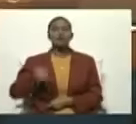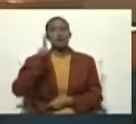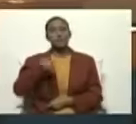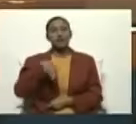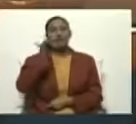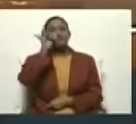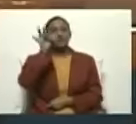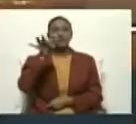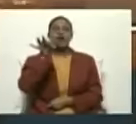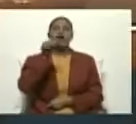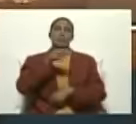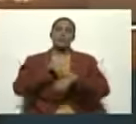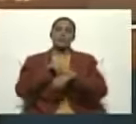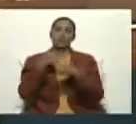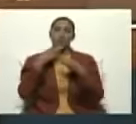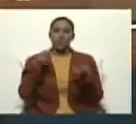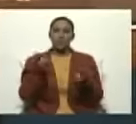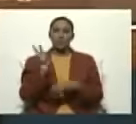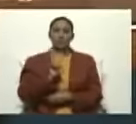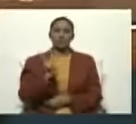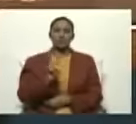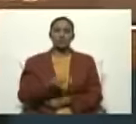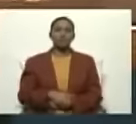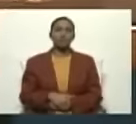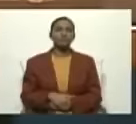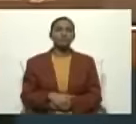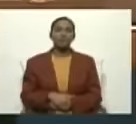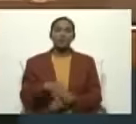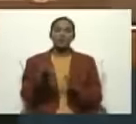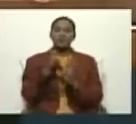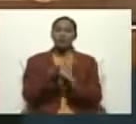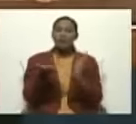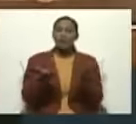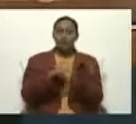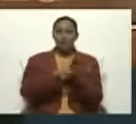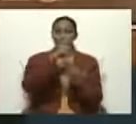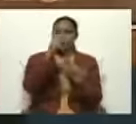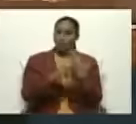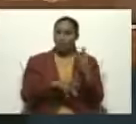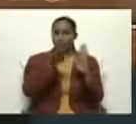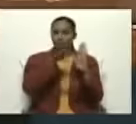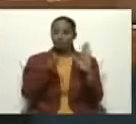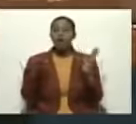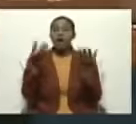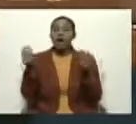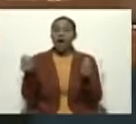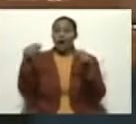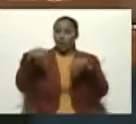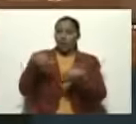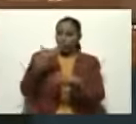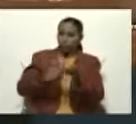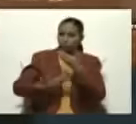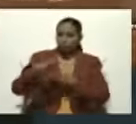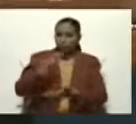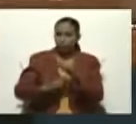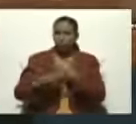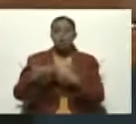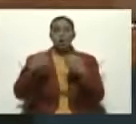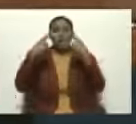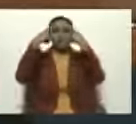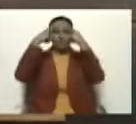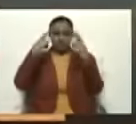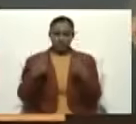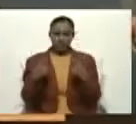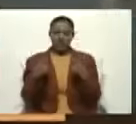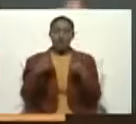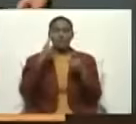República. El objeto de este programa es materializar acciones conjuntas de cooperación e intercambios profesionales